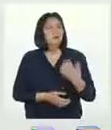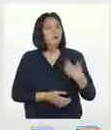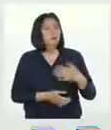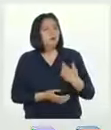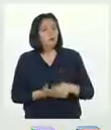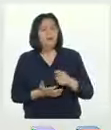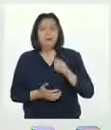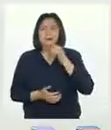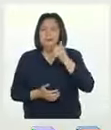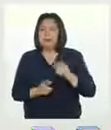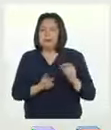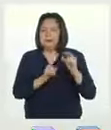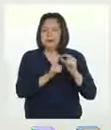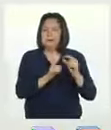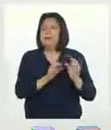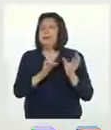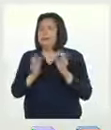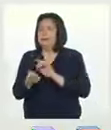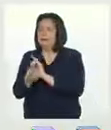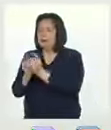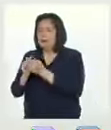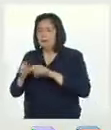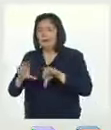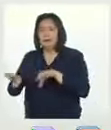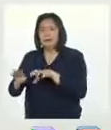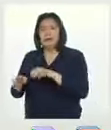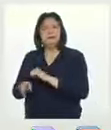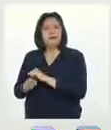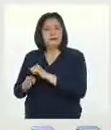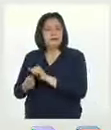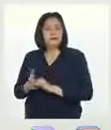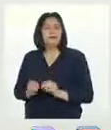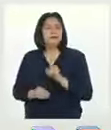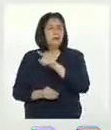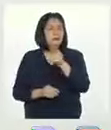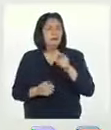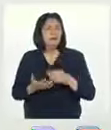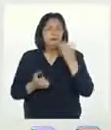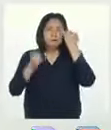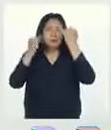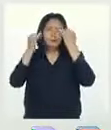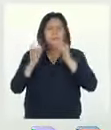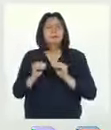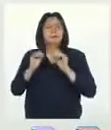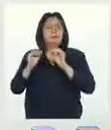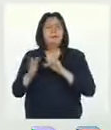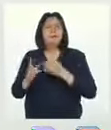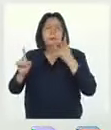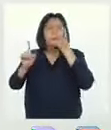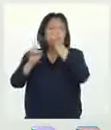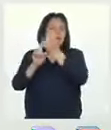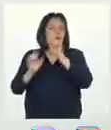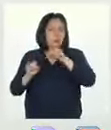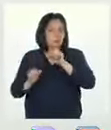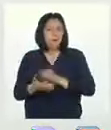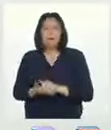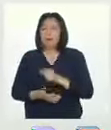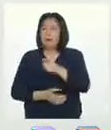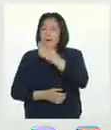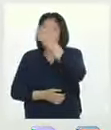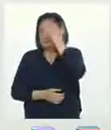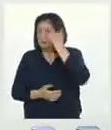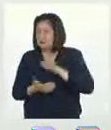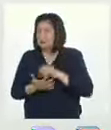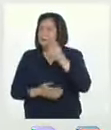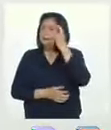donde pasaremos de la palabra a la acción, ya que propondrán las actividades que ayudarán a cumplir nuestros objetivos. No